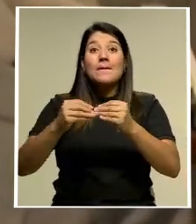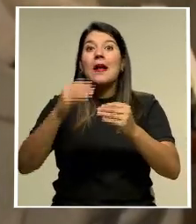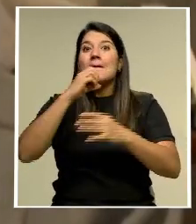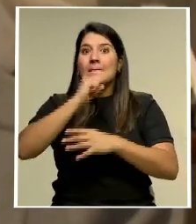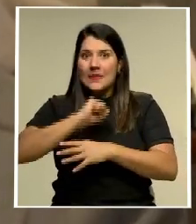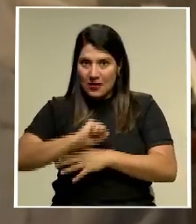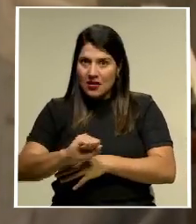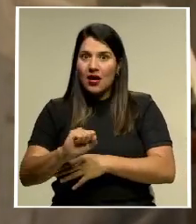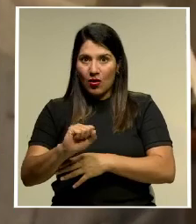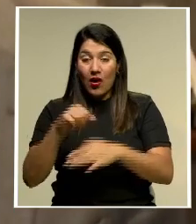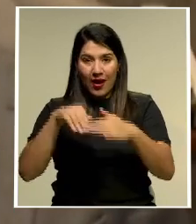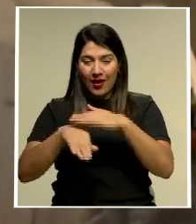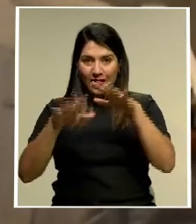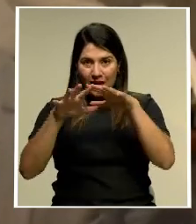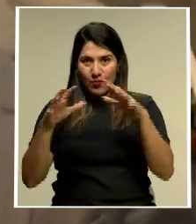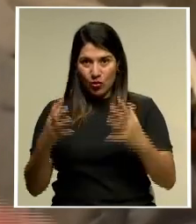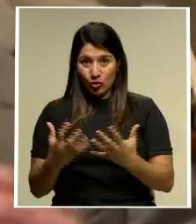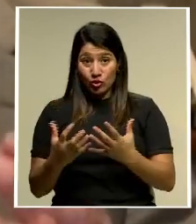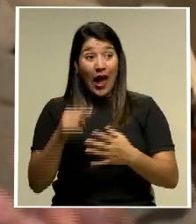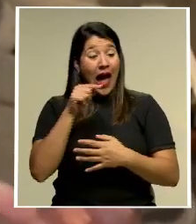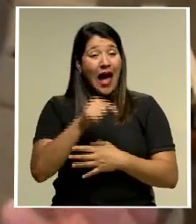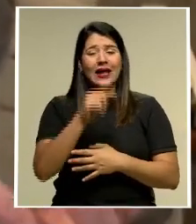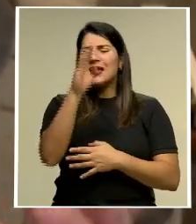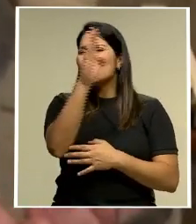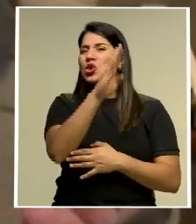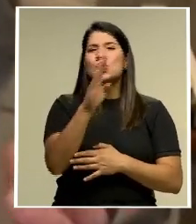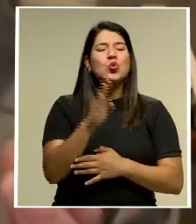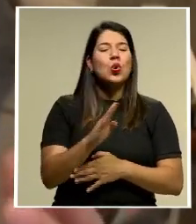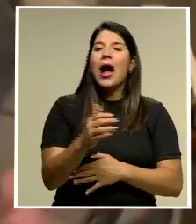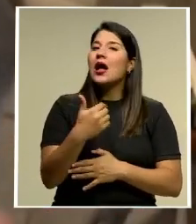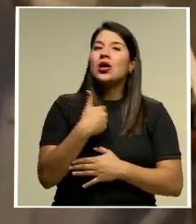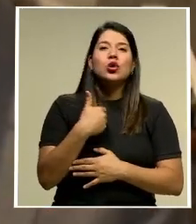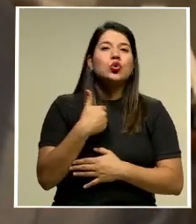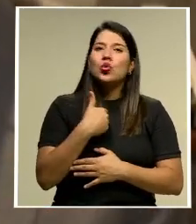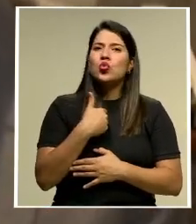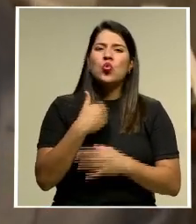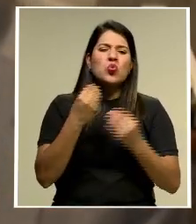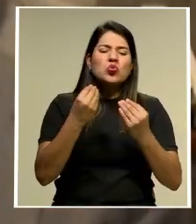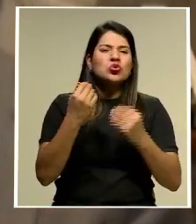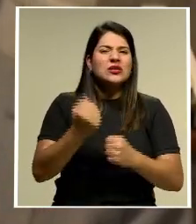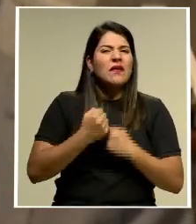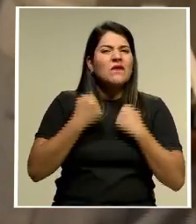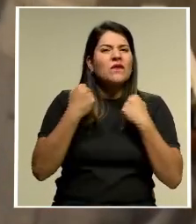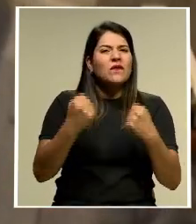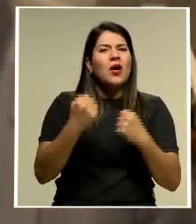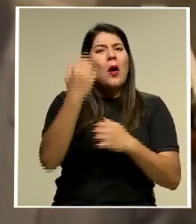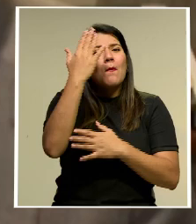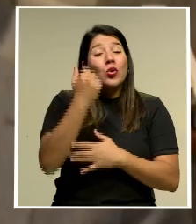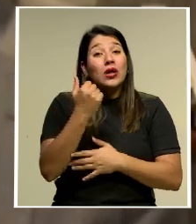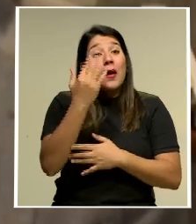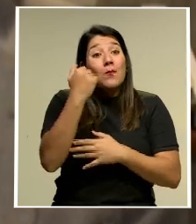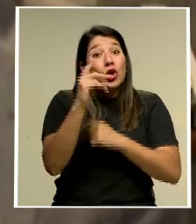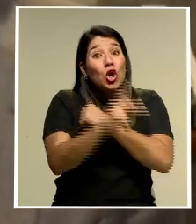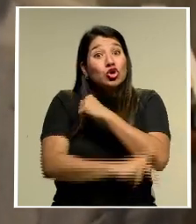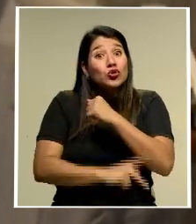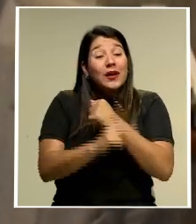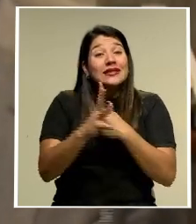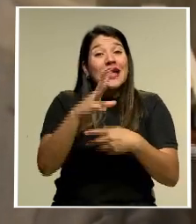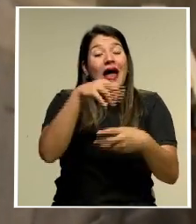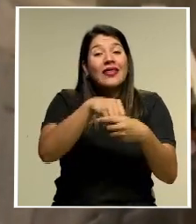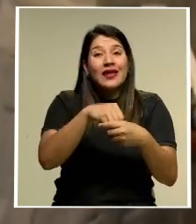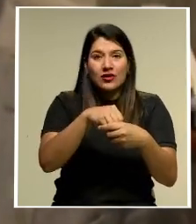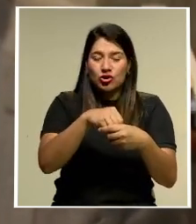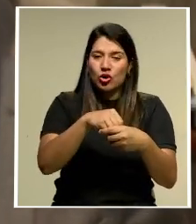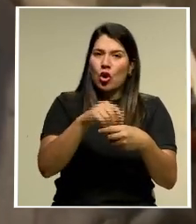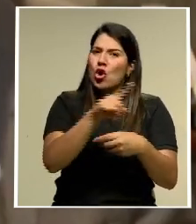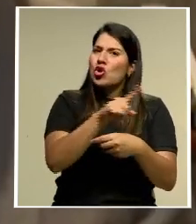el más antiguo del mundo, nunca tuvo una enorme fortaleza porque los Estados miembros se negaron